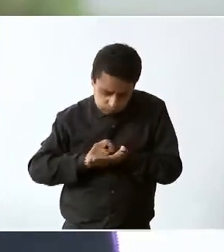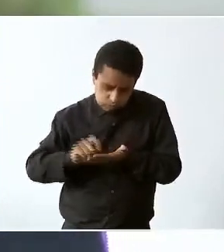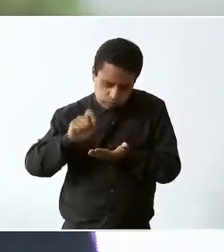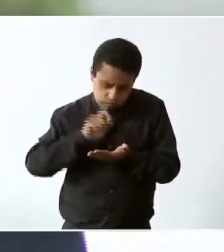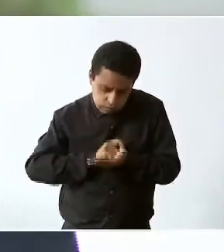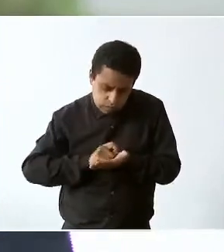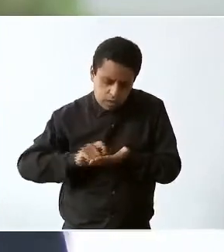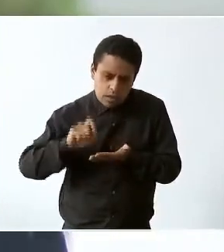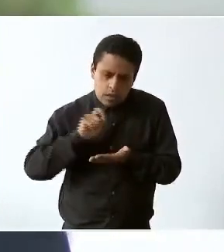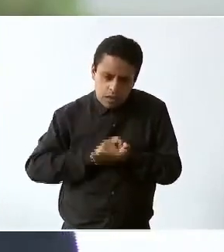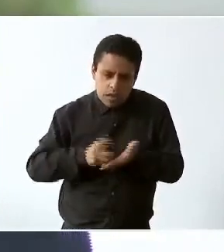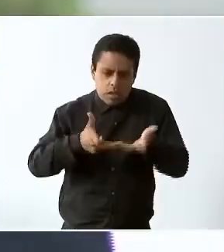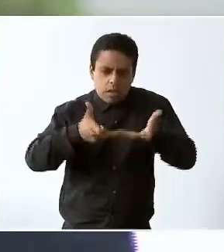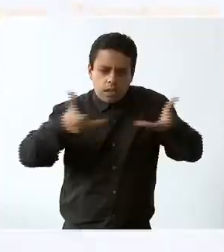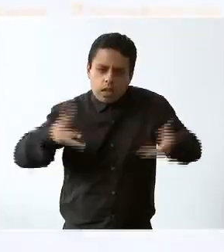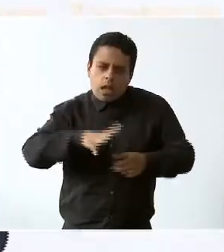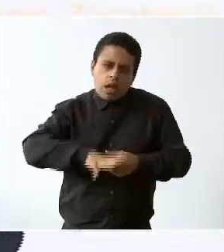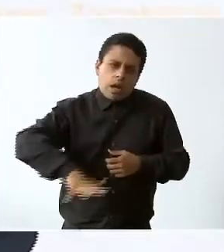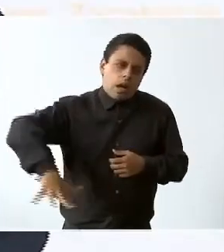dedicado a nuestra tierra,